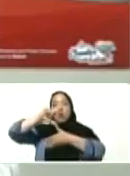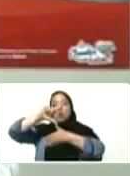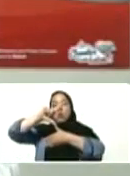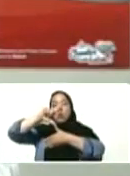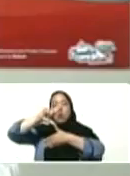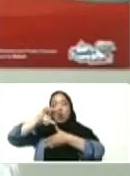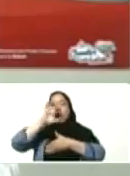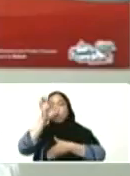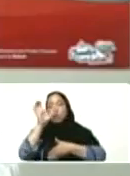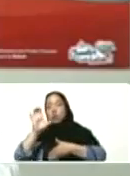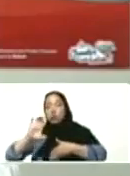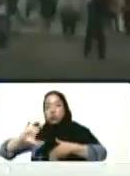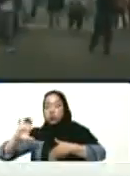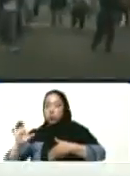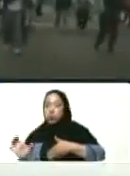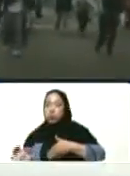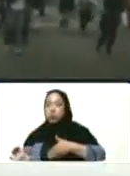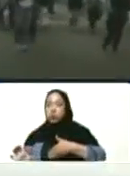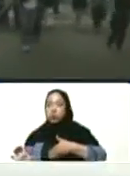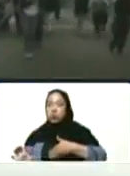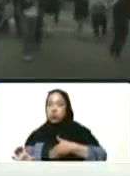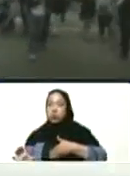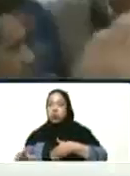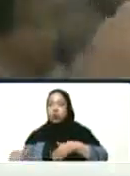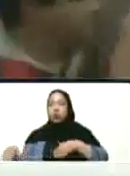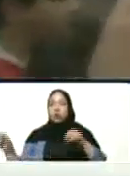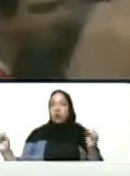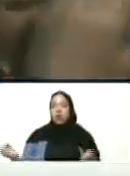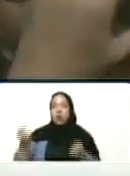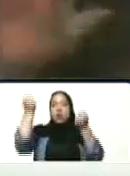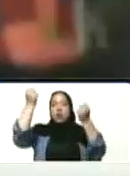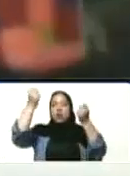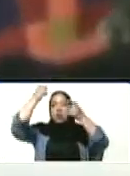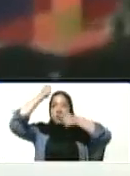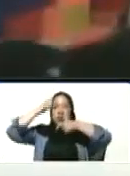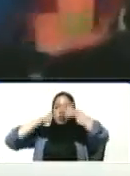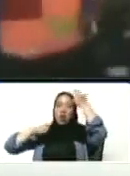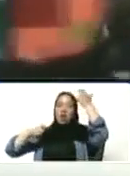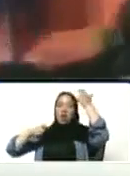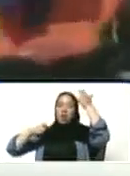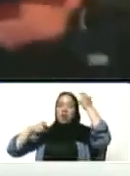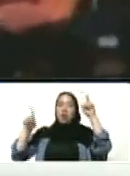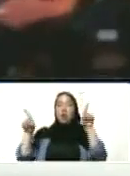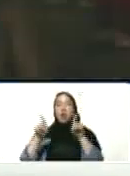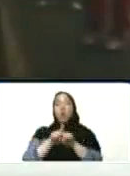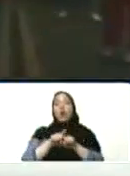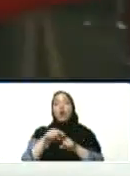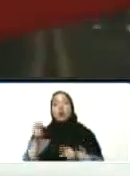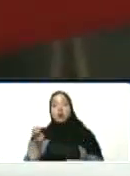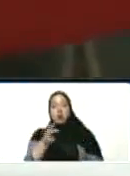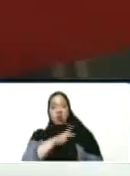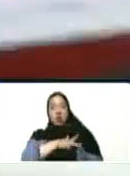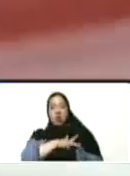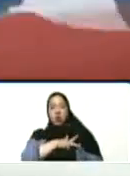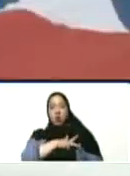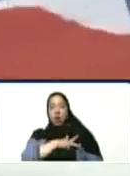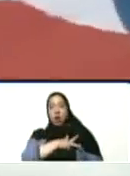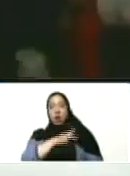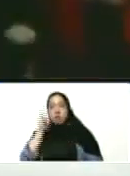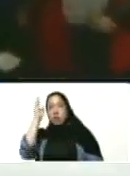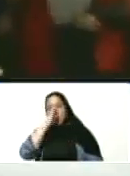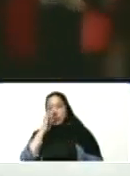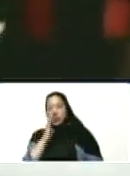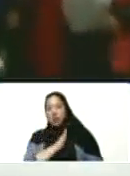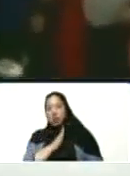Caribe, de la gran victoria del comandante Chávez, de Lula da Silva, de Néstor Kirchner, contra